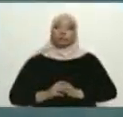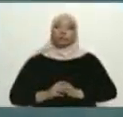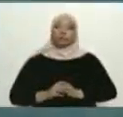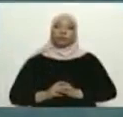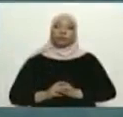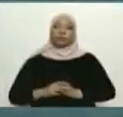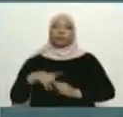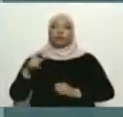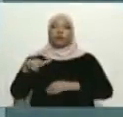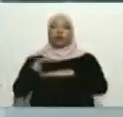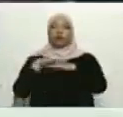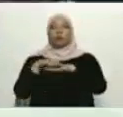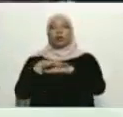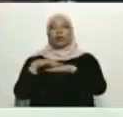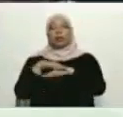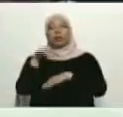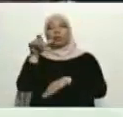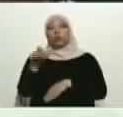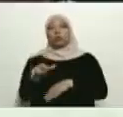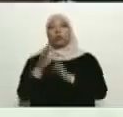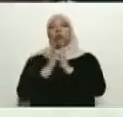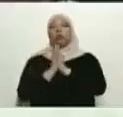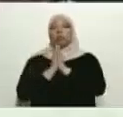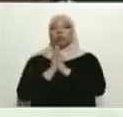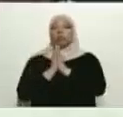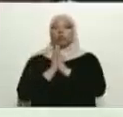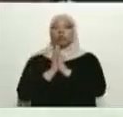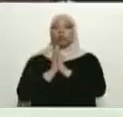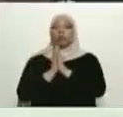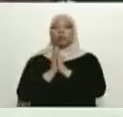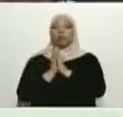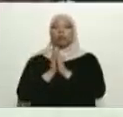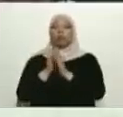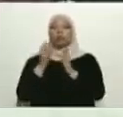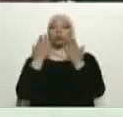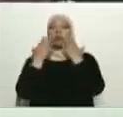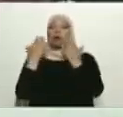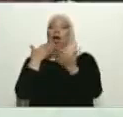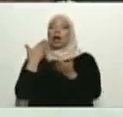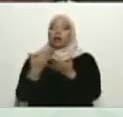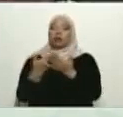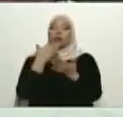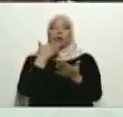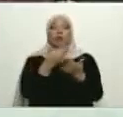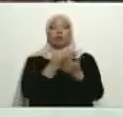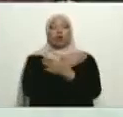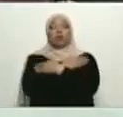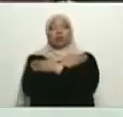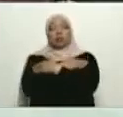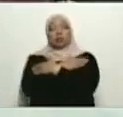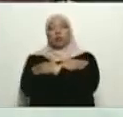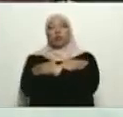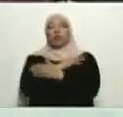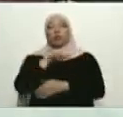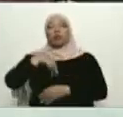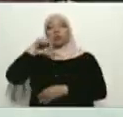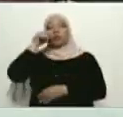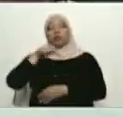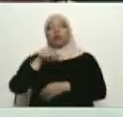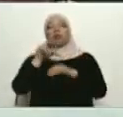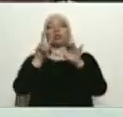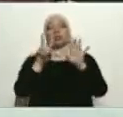que a través del ministro Marvin mervin por favor traslada nuestras palabras de agradecimiento de reconocimiento a los casi